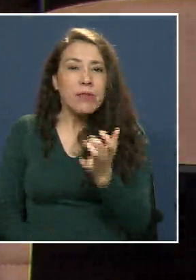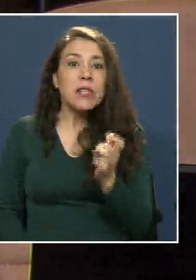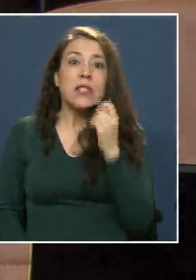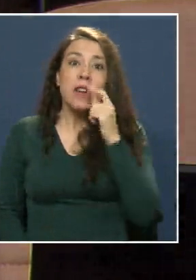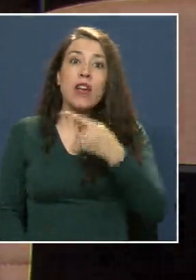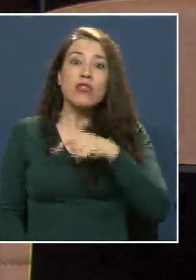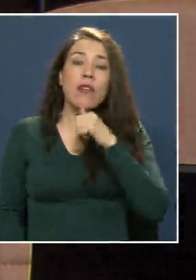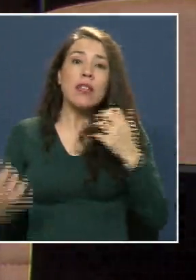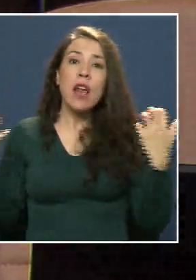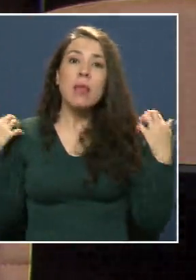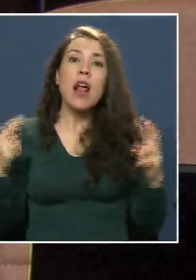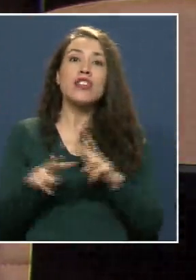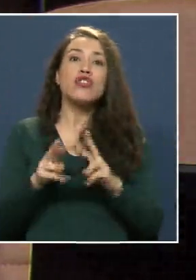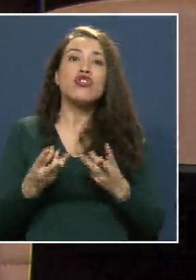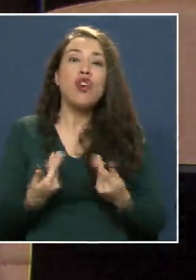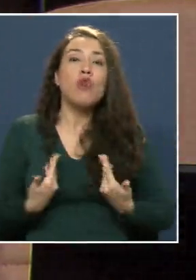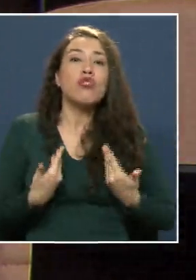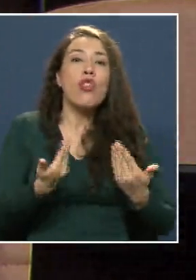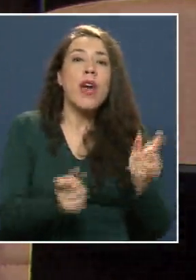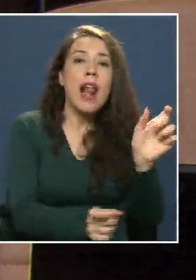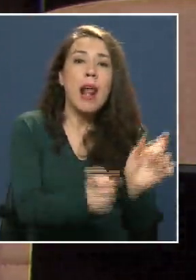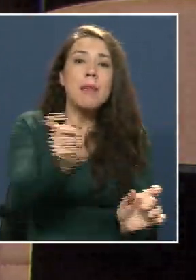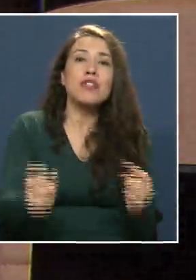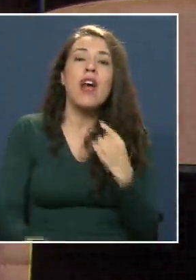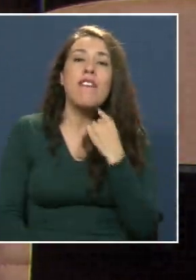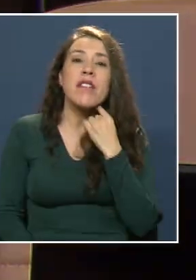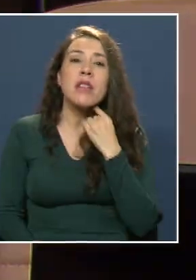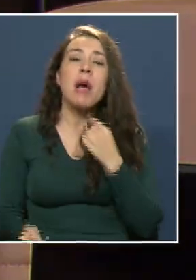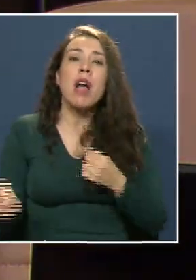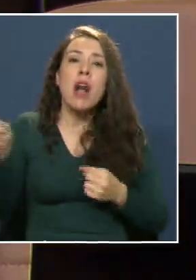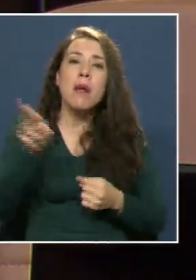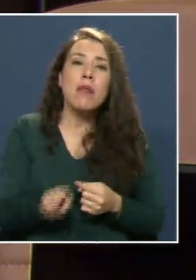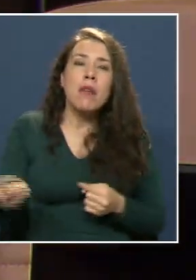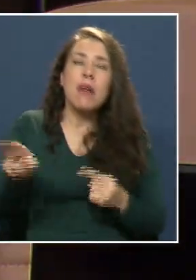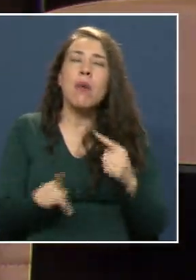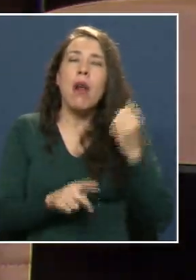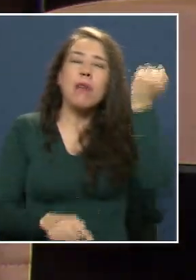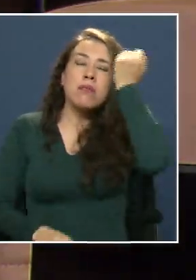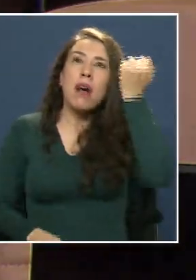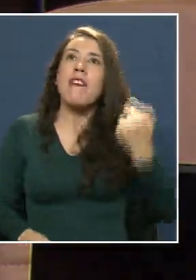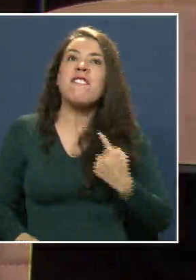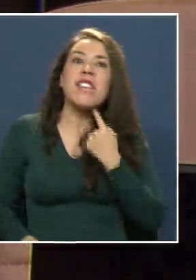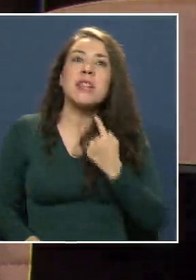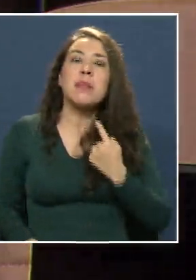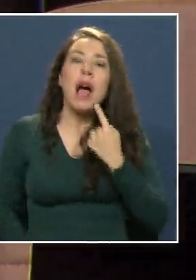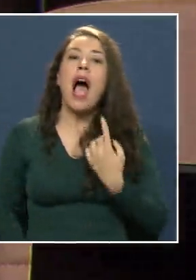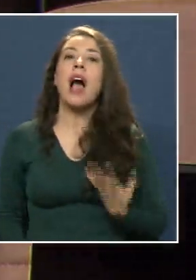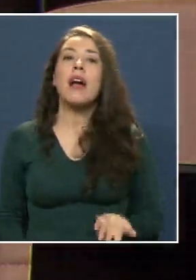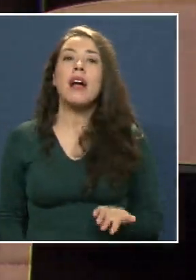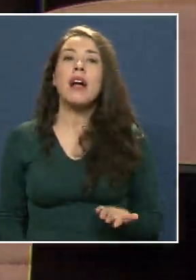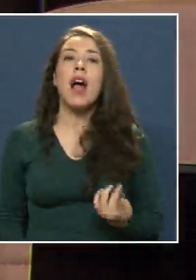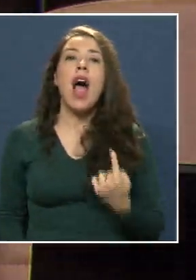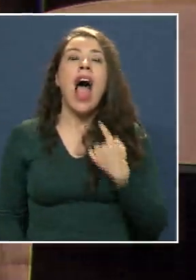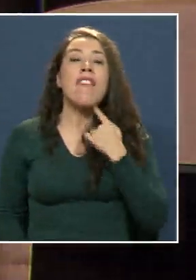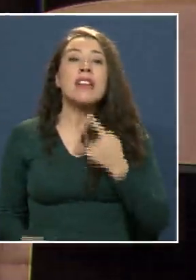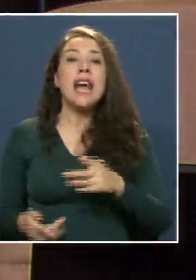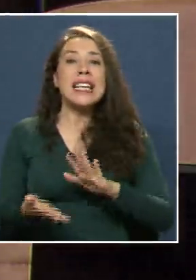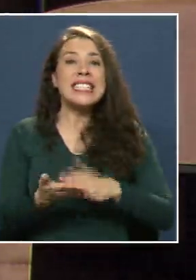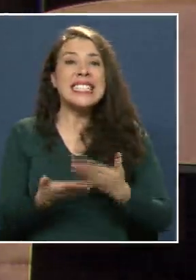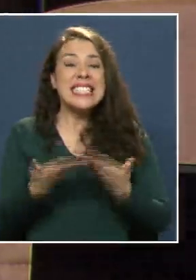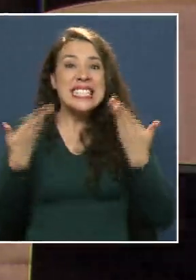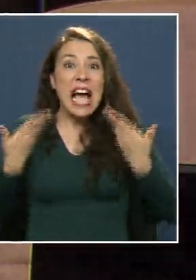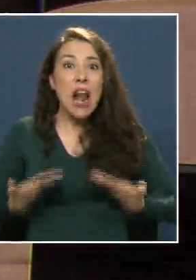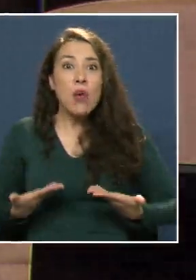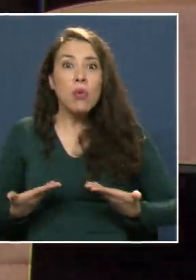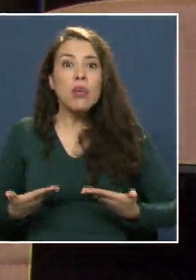irresponsables, la reparación de las víctimas, a quienes revictimiza, lesionando a su vez la salud y el orden social. Y es